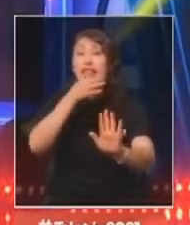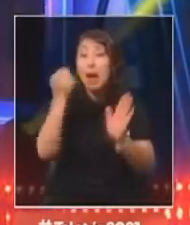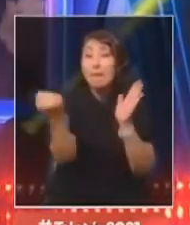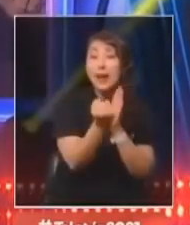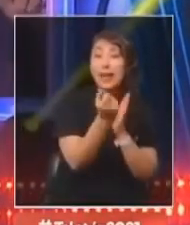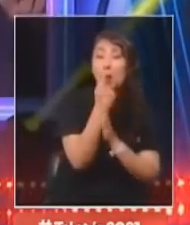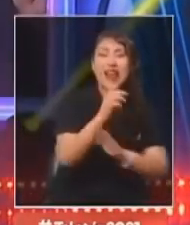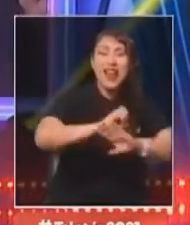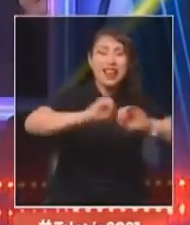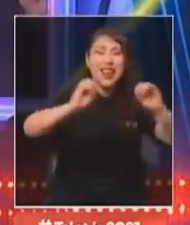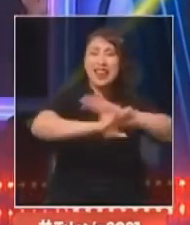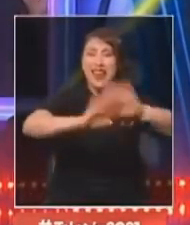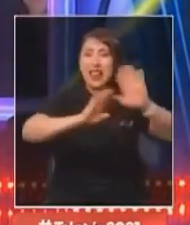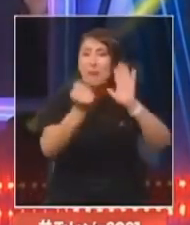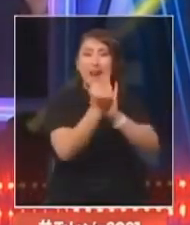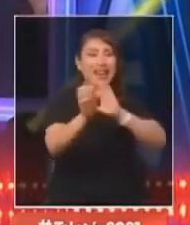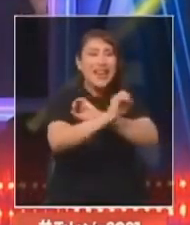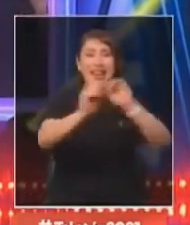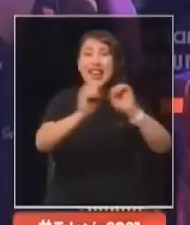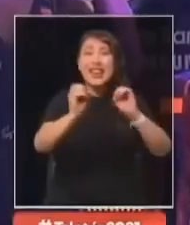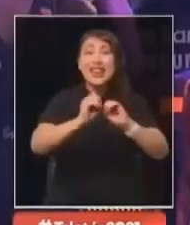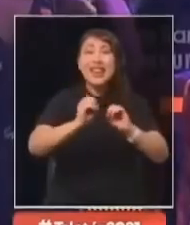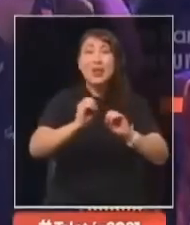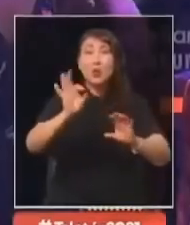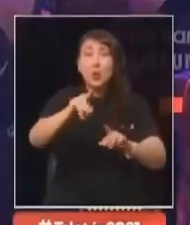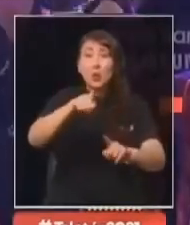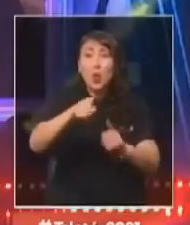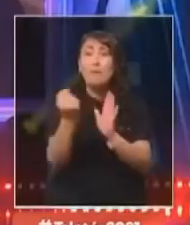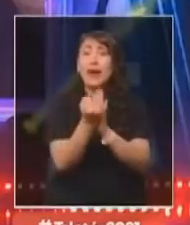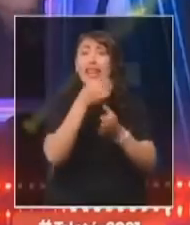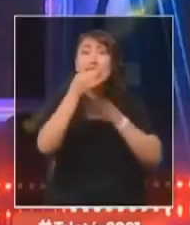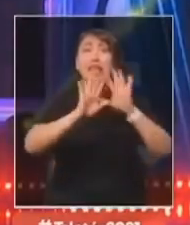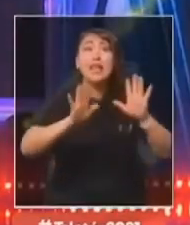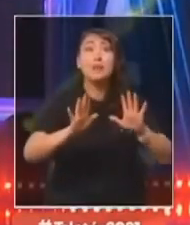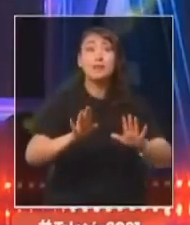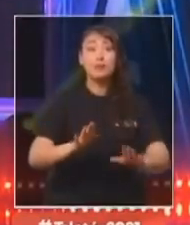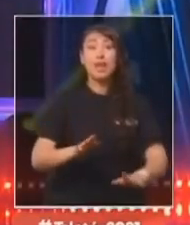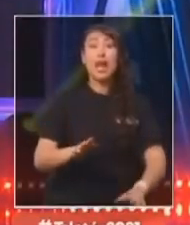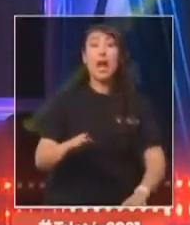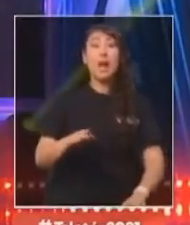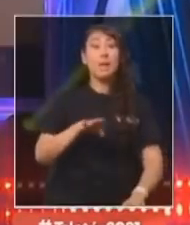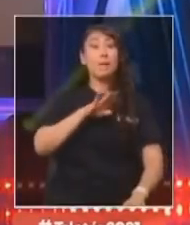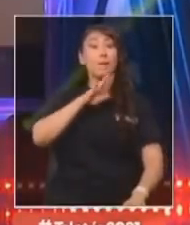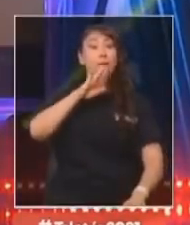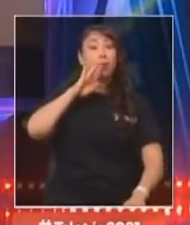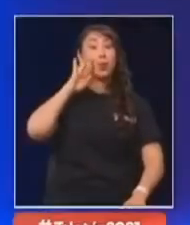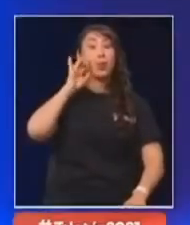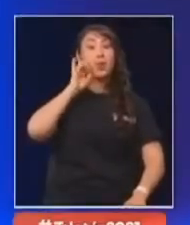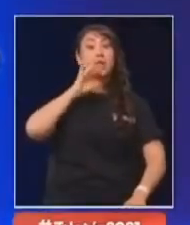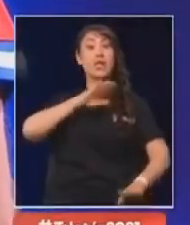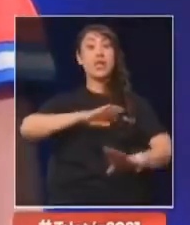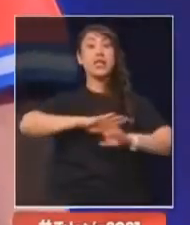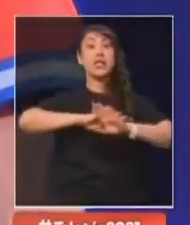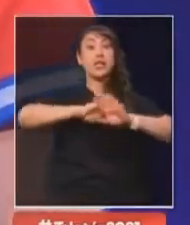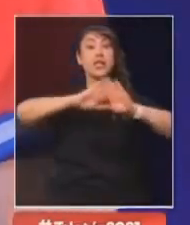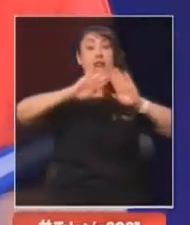creer. Never. No, nada, never. Number 4, cámara number 4. Dale, mi niño. Por Chile, este cielo